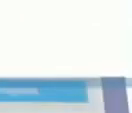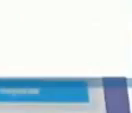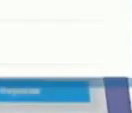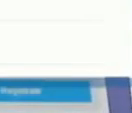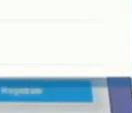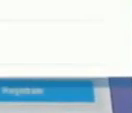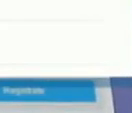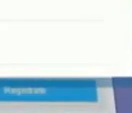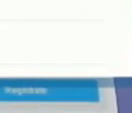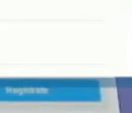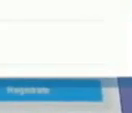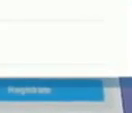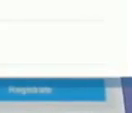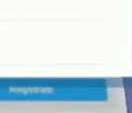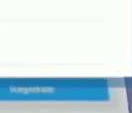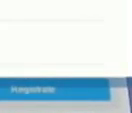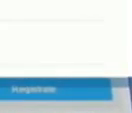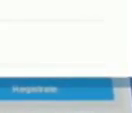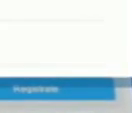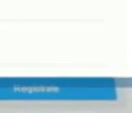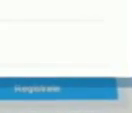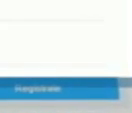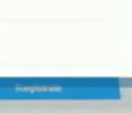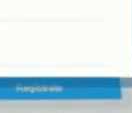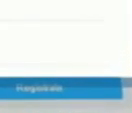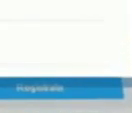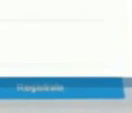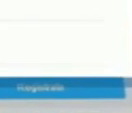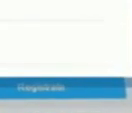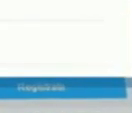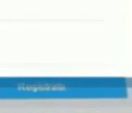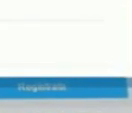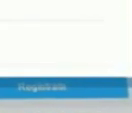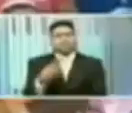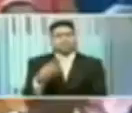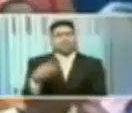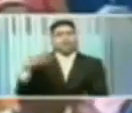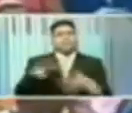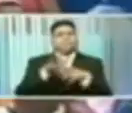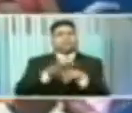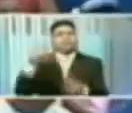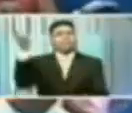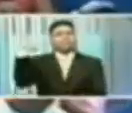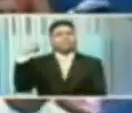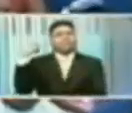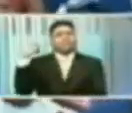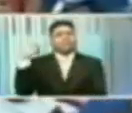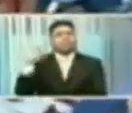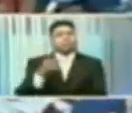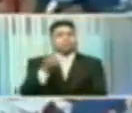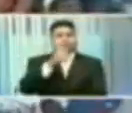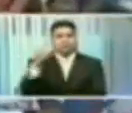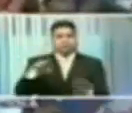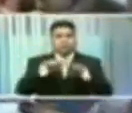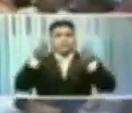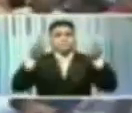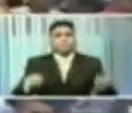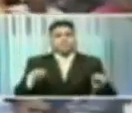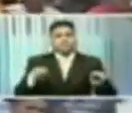dijo que el incidente fue causado supuestamente por grupos de la derecha. Ellos abandonaron la mesa de